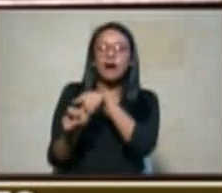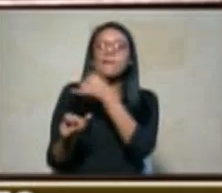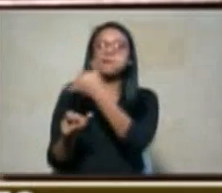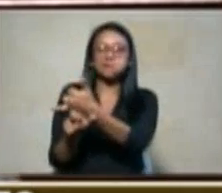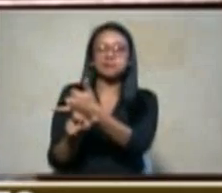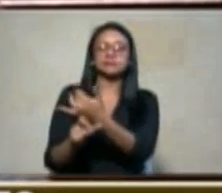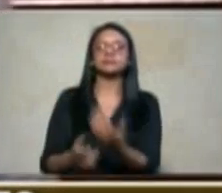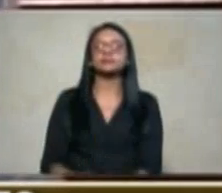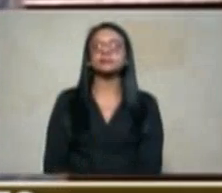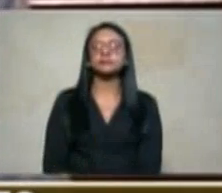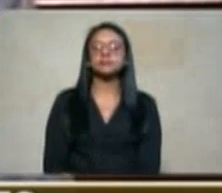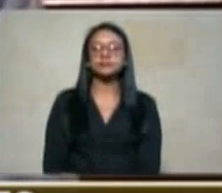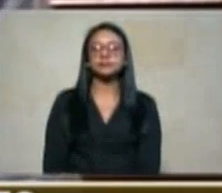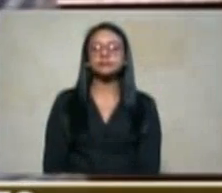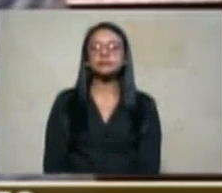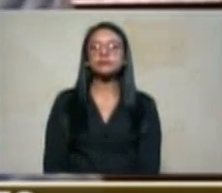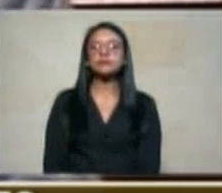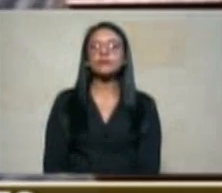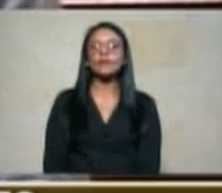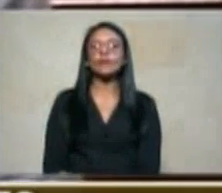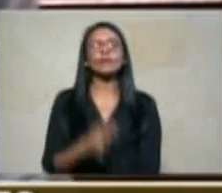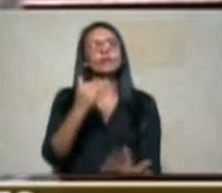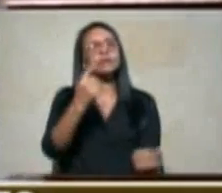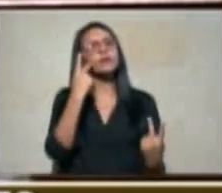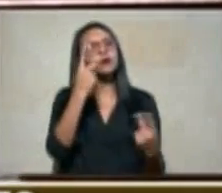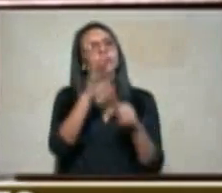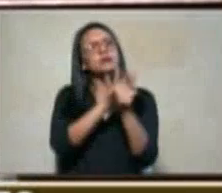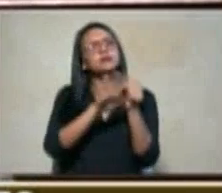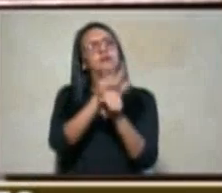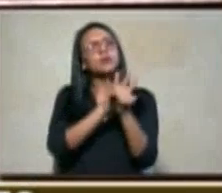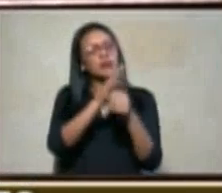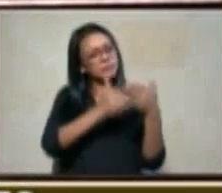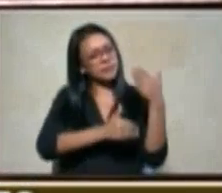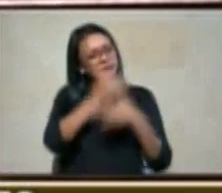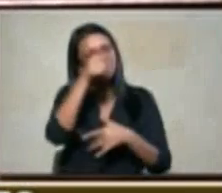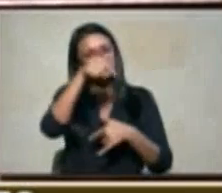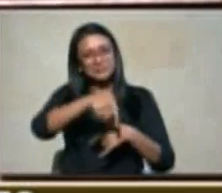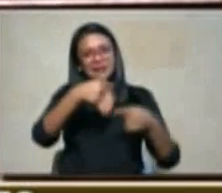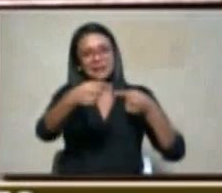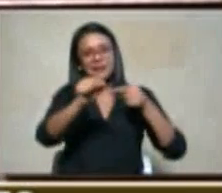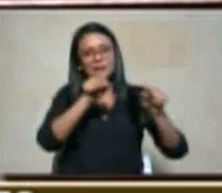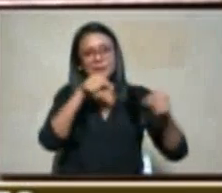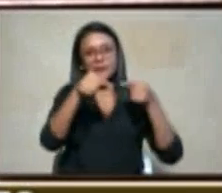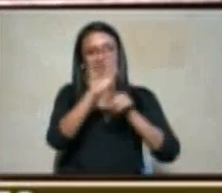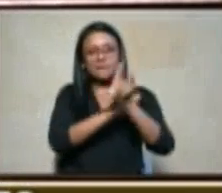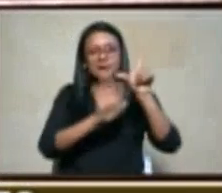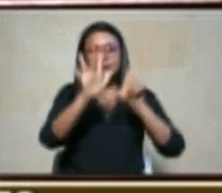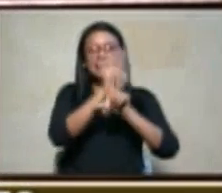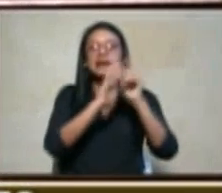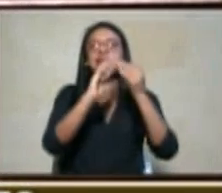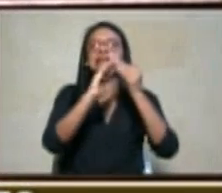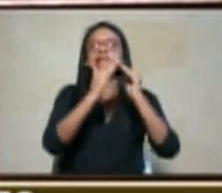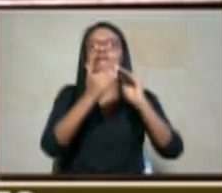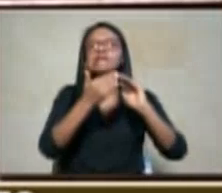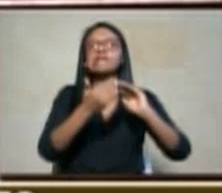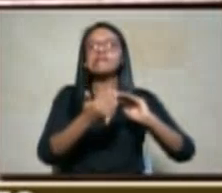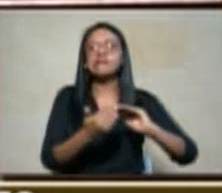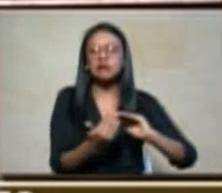allí. Yo quiero que miremos el caso con el que arrancó el debate, el video de una casa